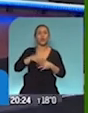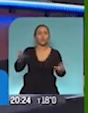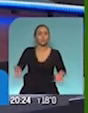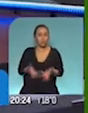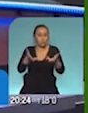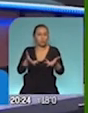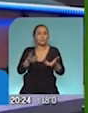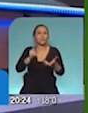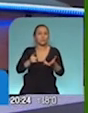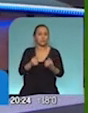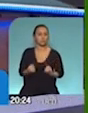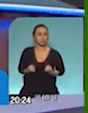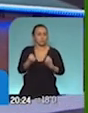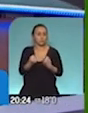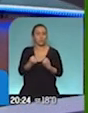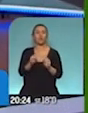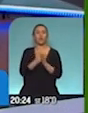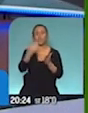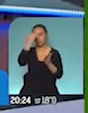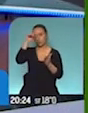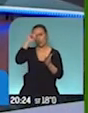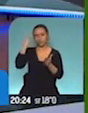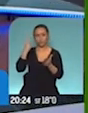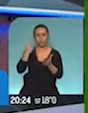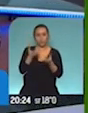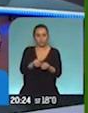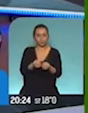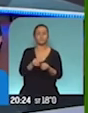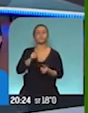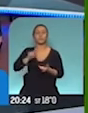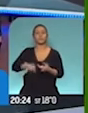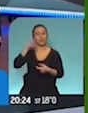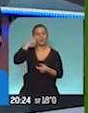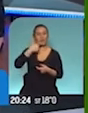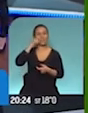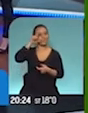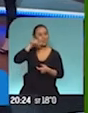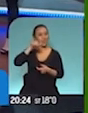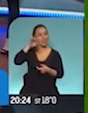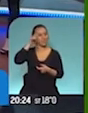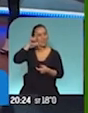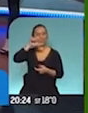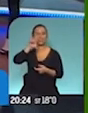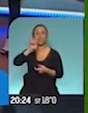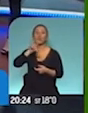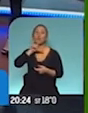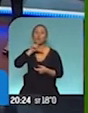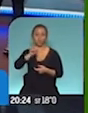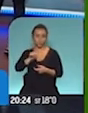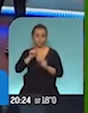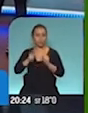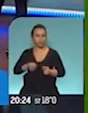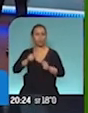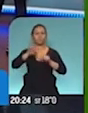muy cerquita, y después comienza un derrotero de estar aliado siempre a los sectores conservadores, a